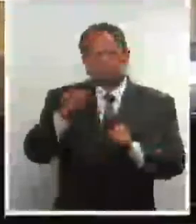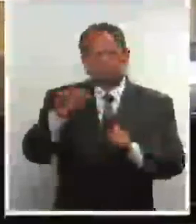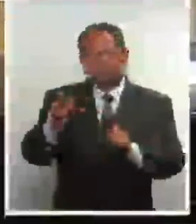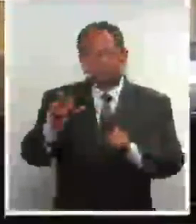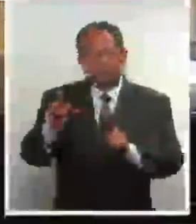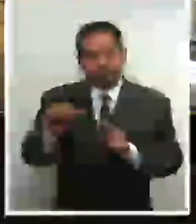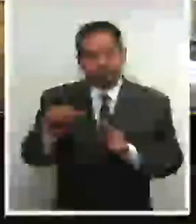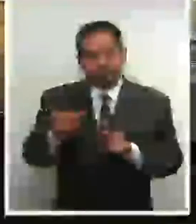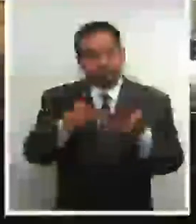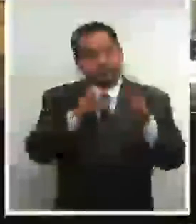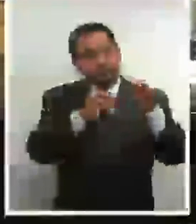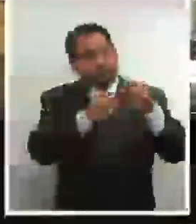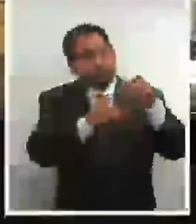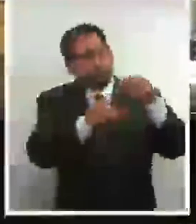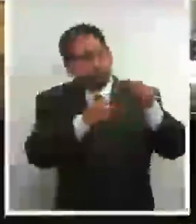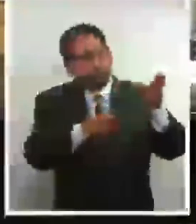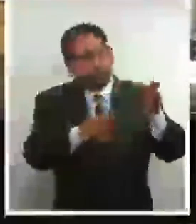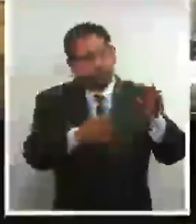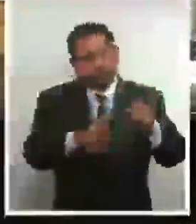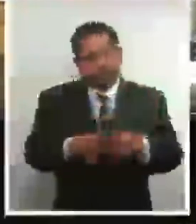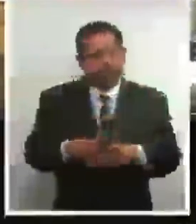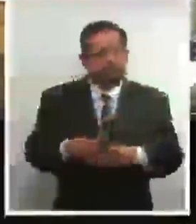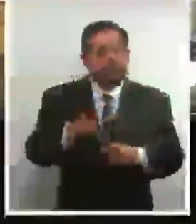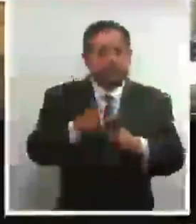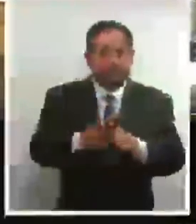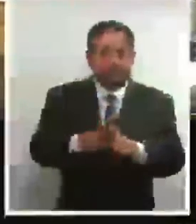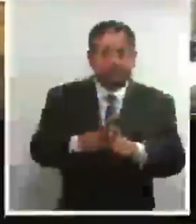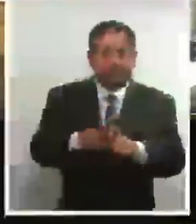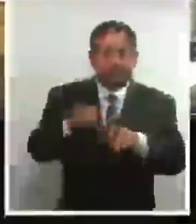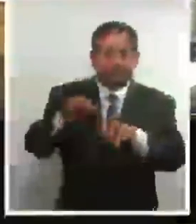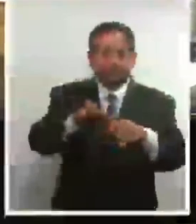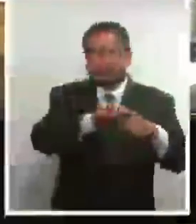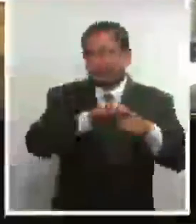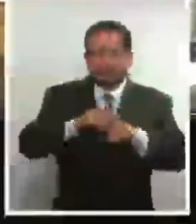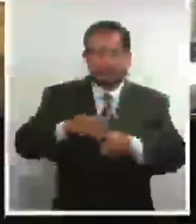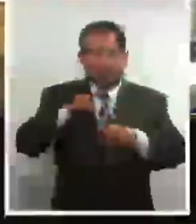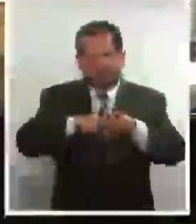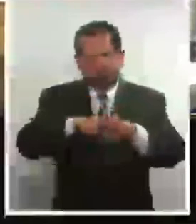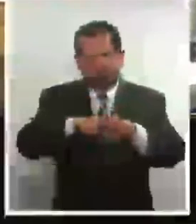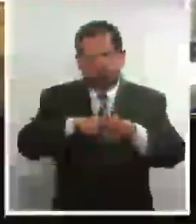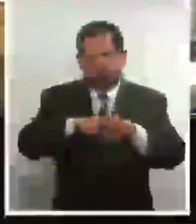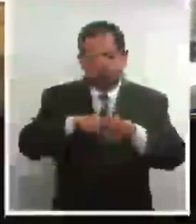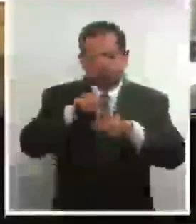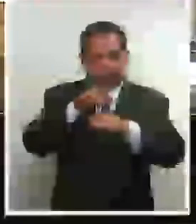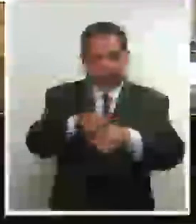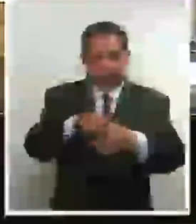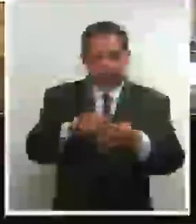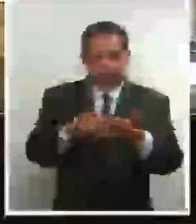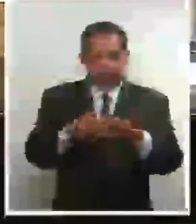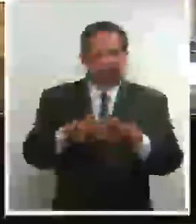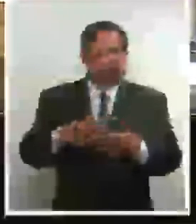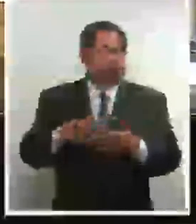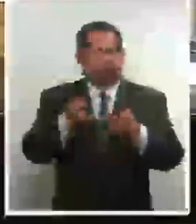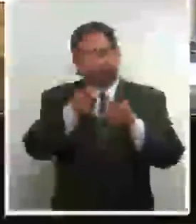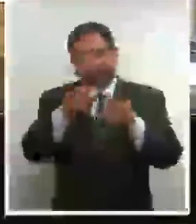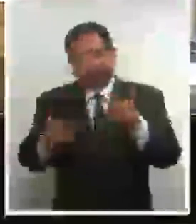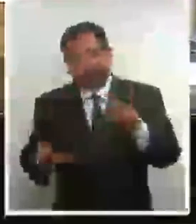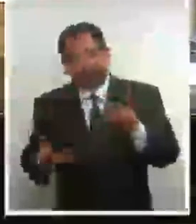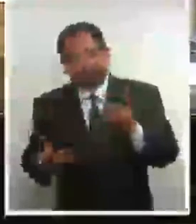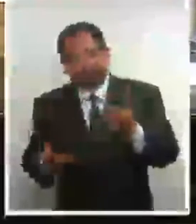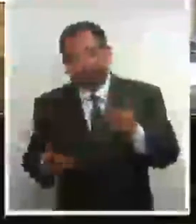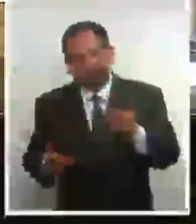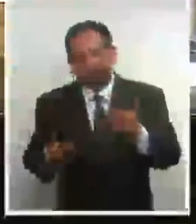A, ábrase el sistema electrónico para recoger la votación nominal respecto de las demás